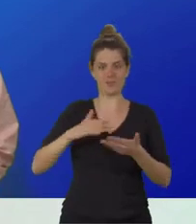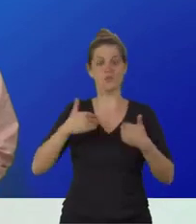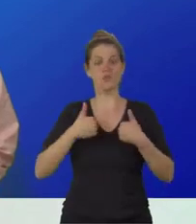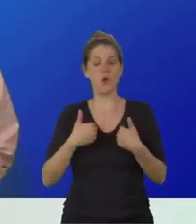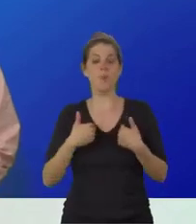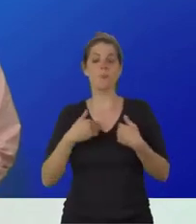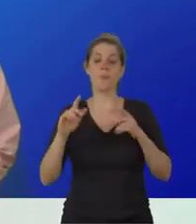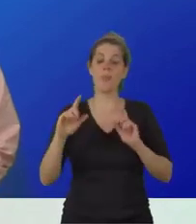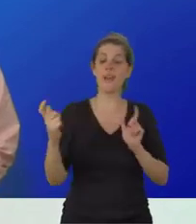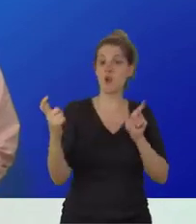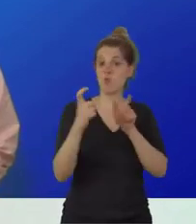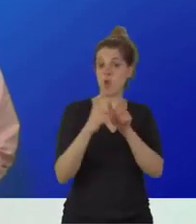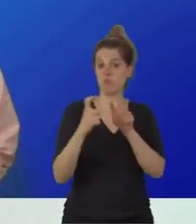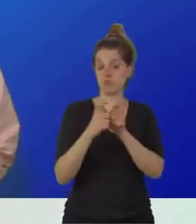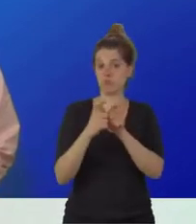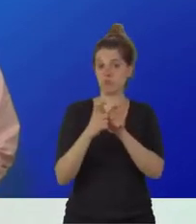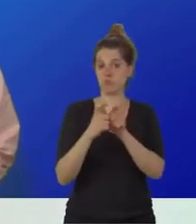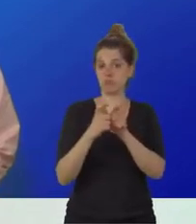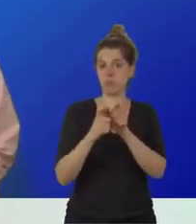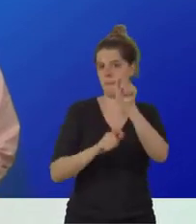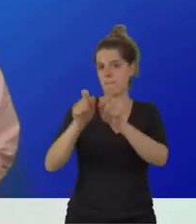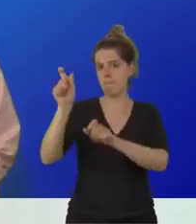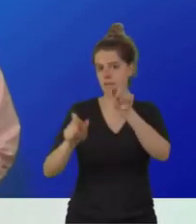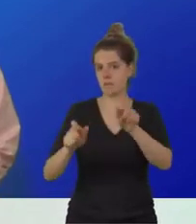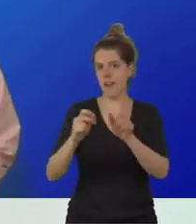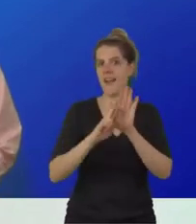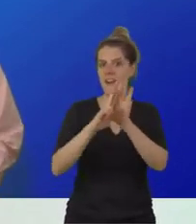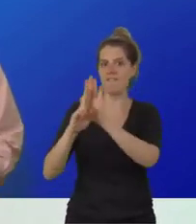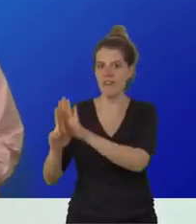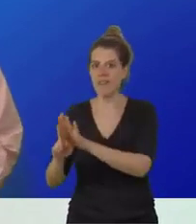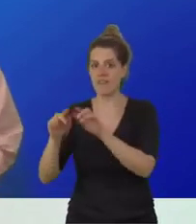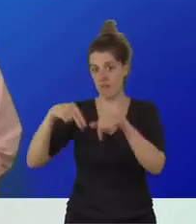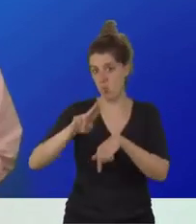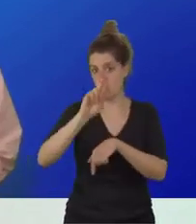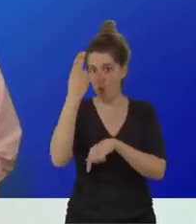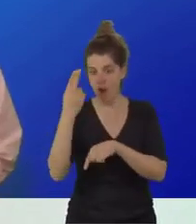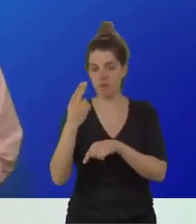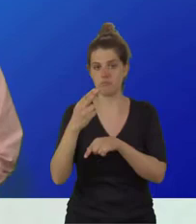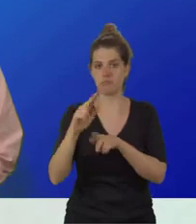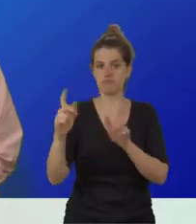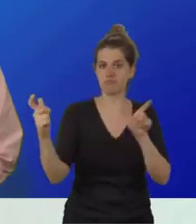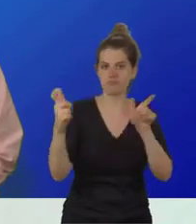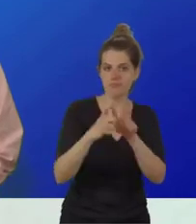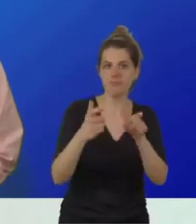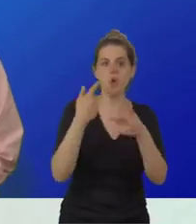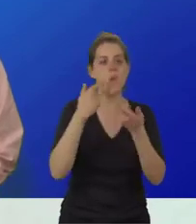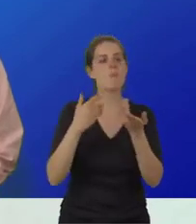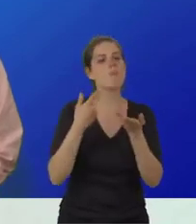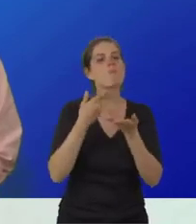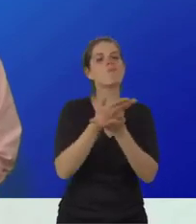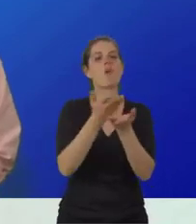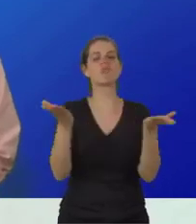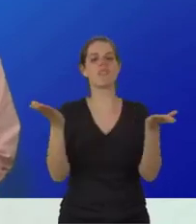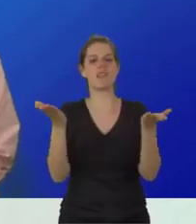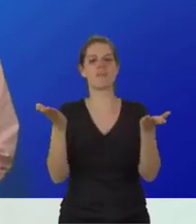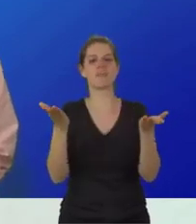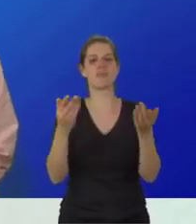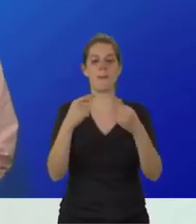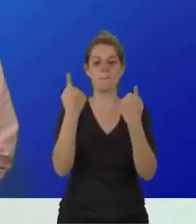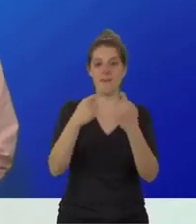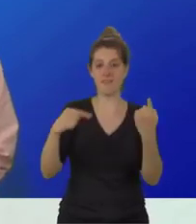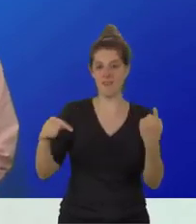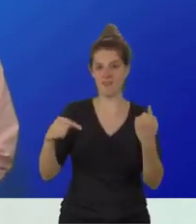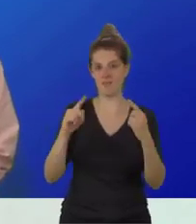una reunión en donde compartí con muchas personas, con muchos referentes de aquí del Uruguay, el material que